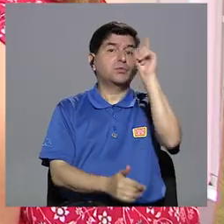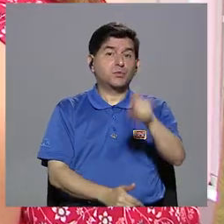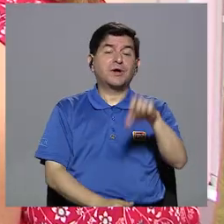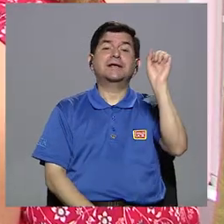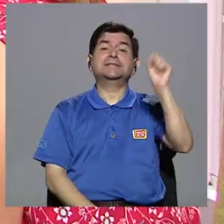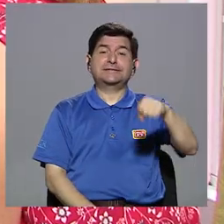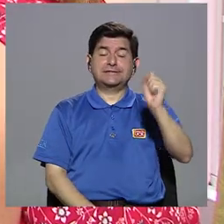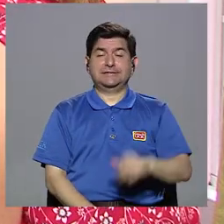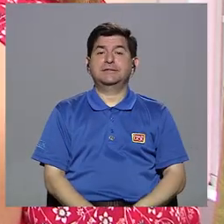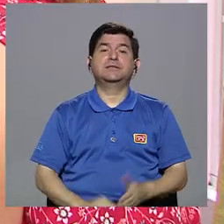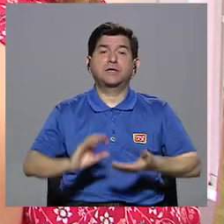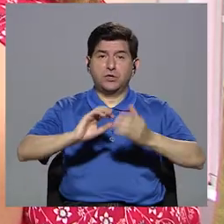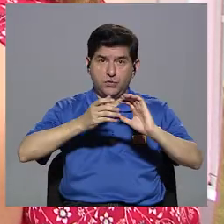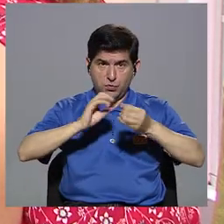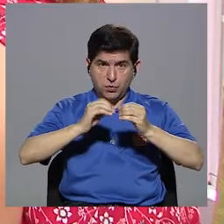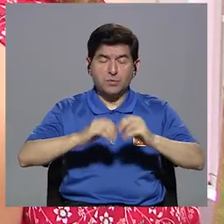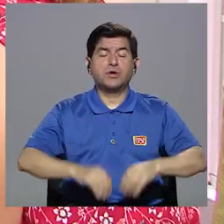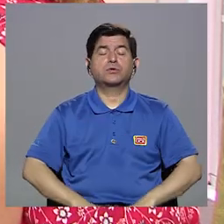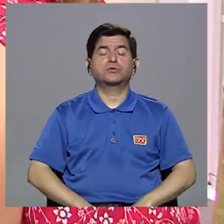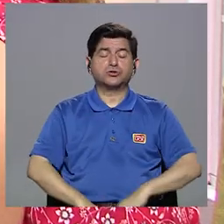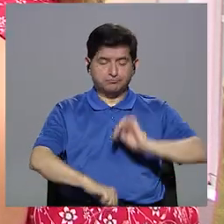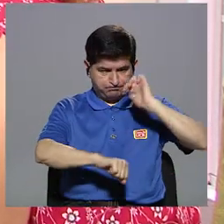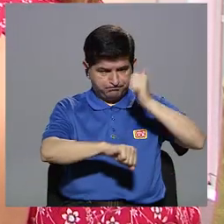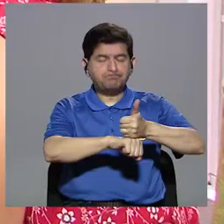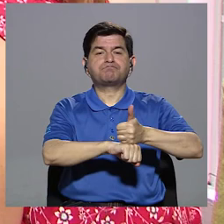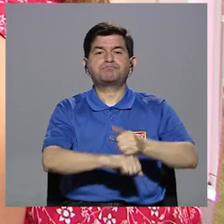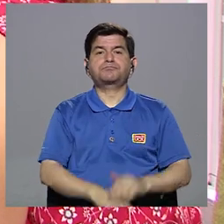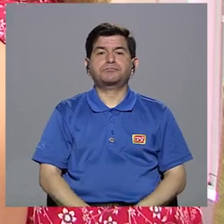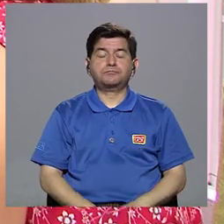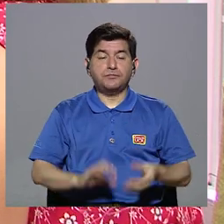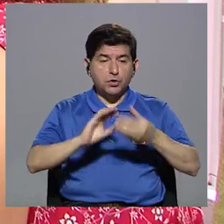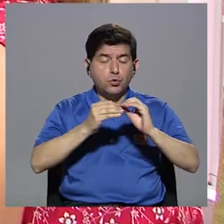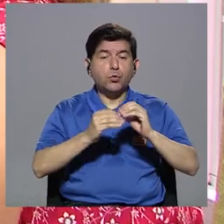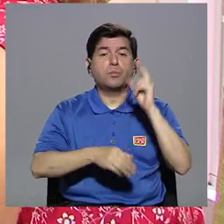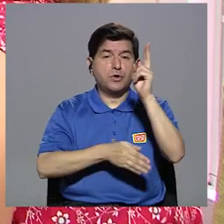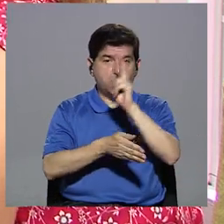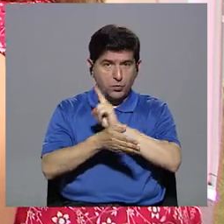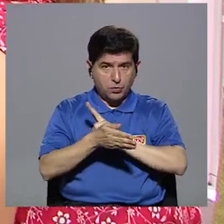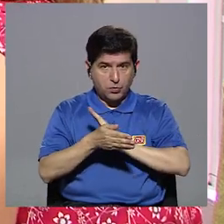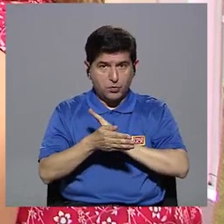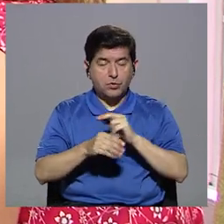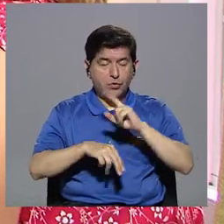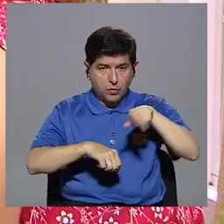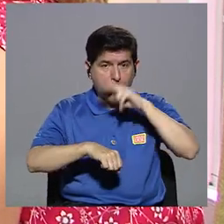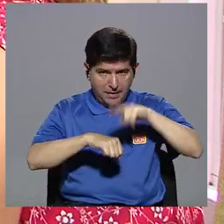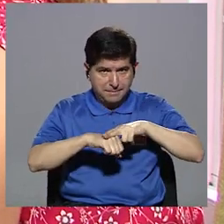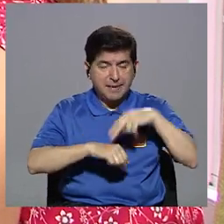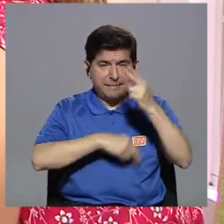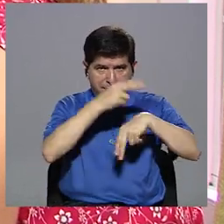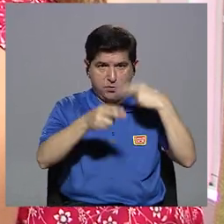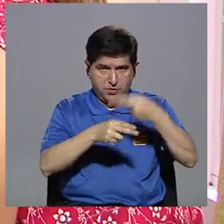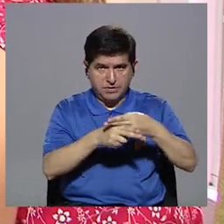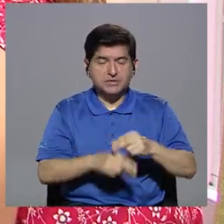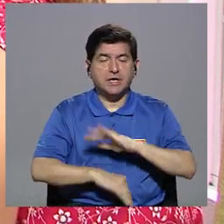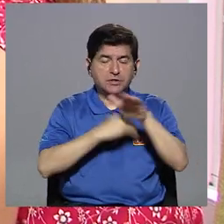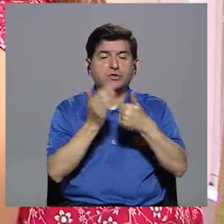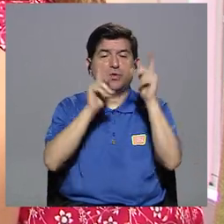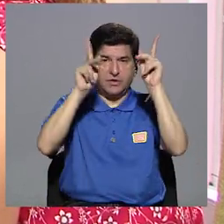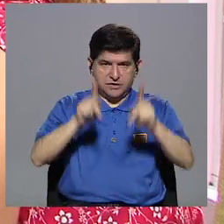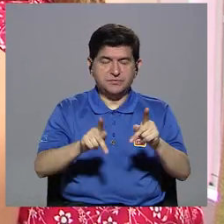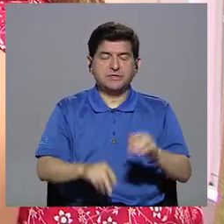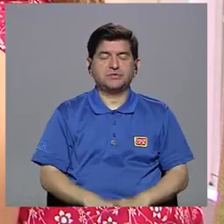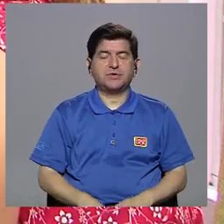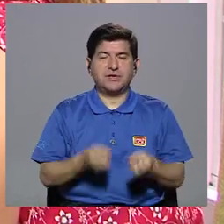buena la pregunta si son números estándar son números universales es decir en ayunas todas las